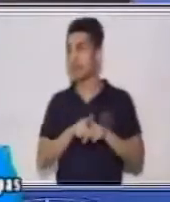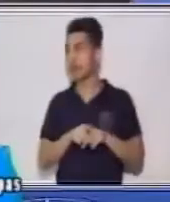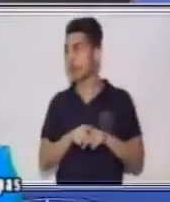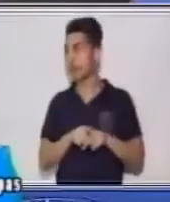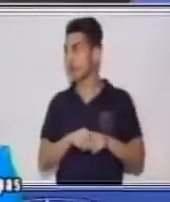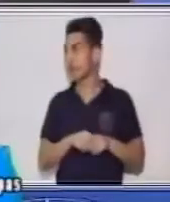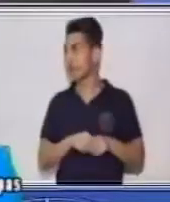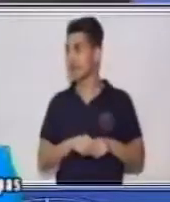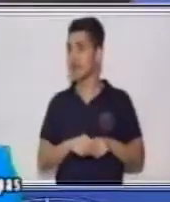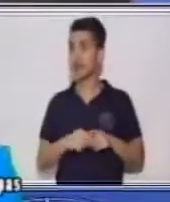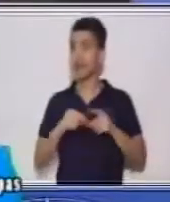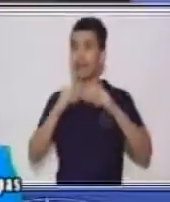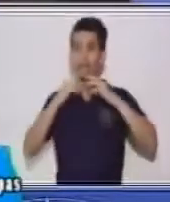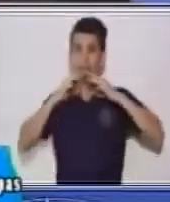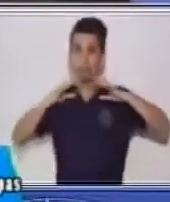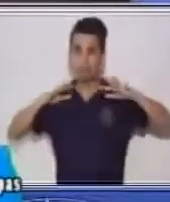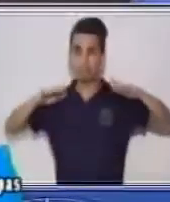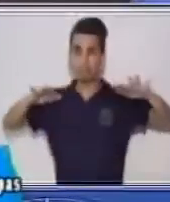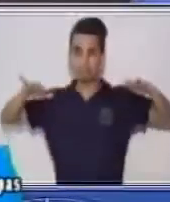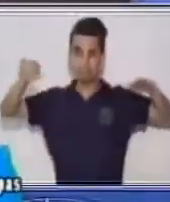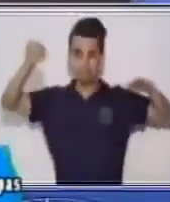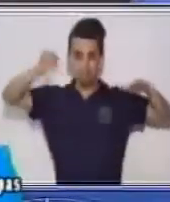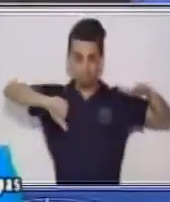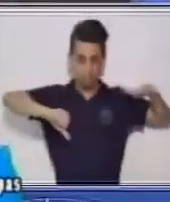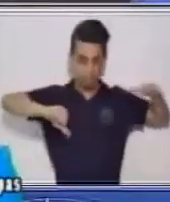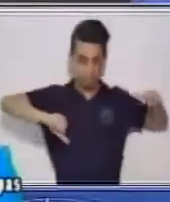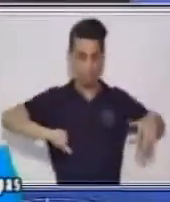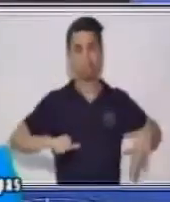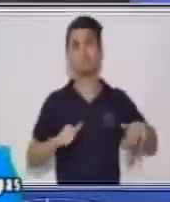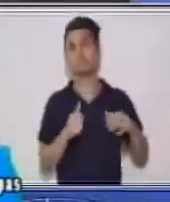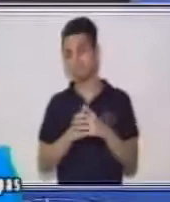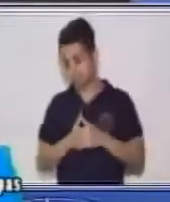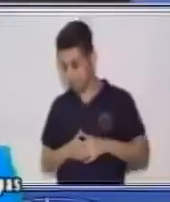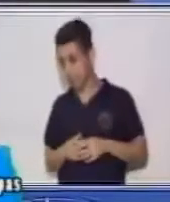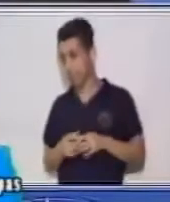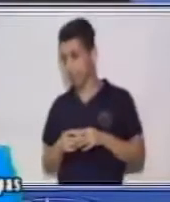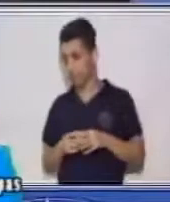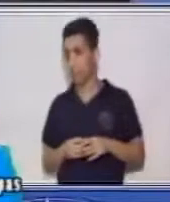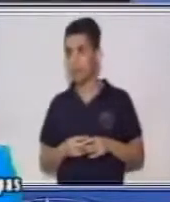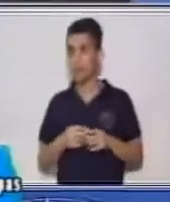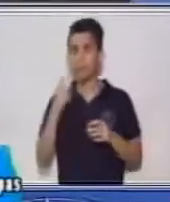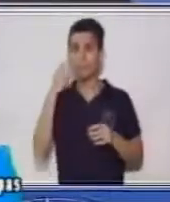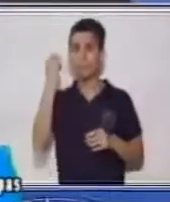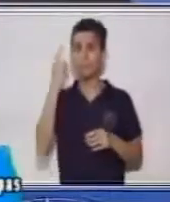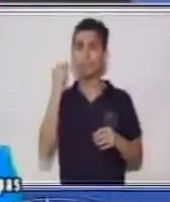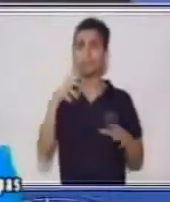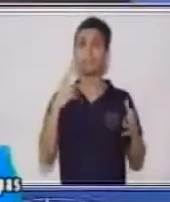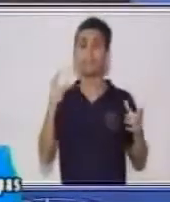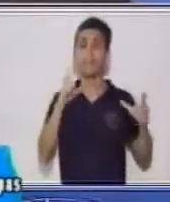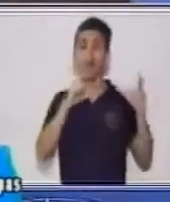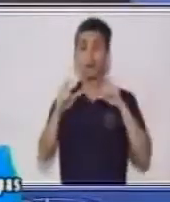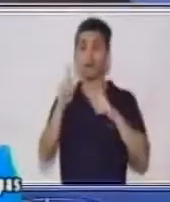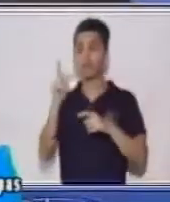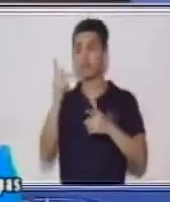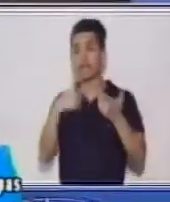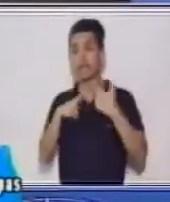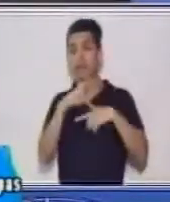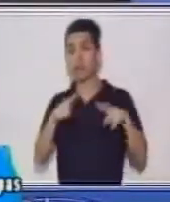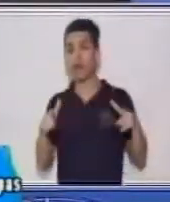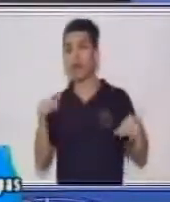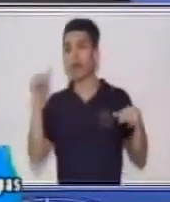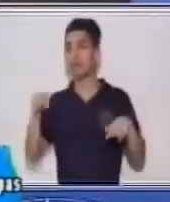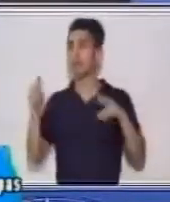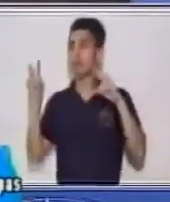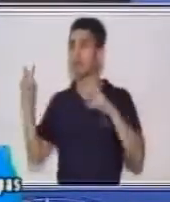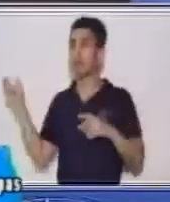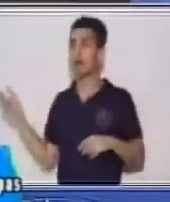la contaminación, ¿verdad? Entonces, ¿qué quiere dar a entender comunicación y lenguaje con este tema?